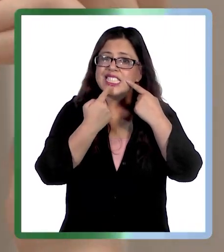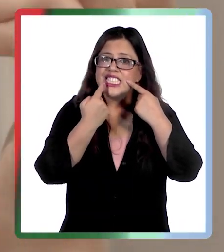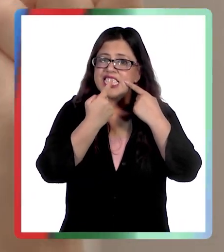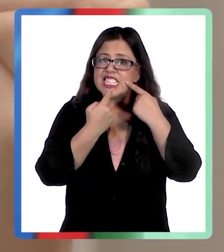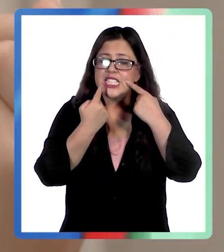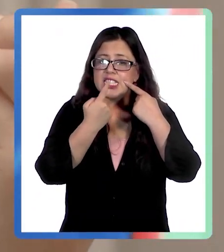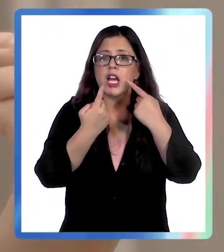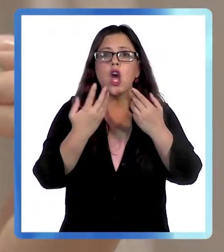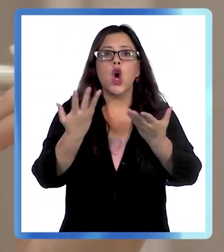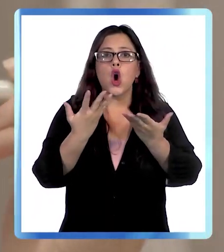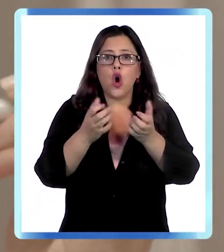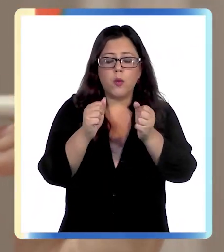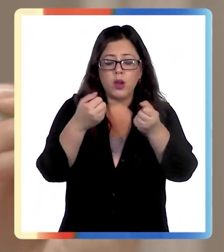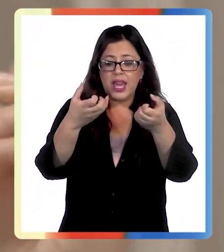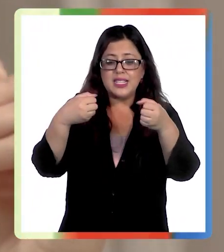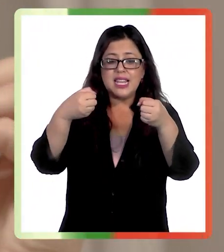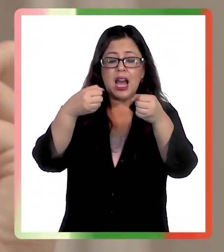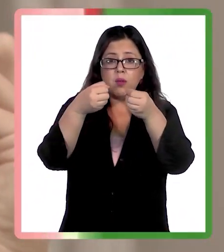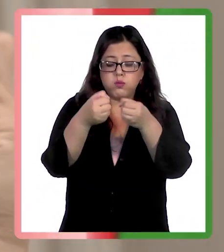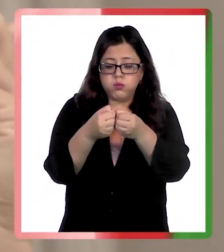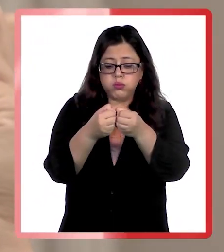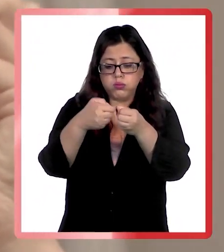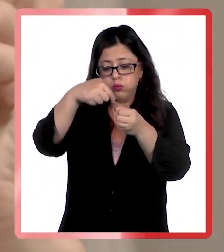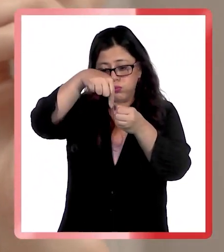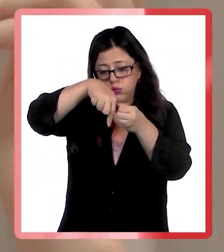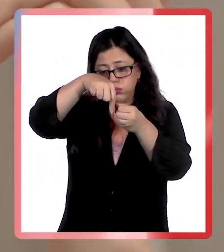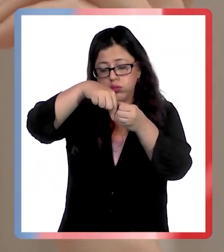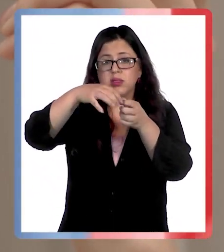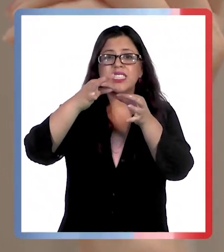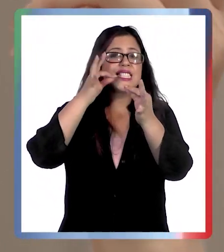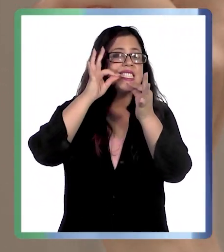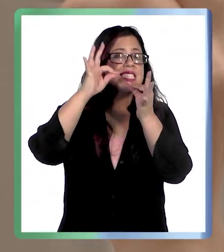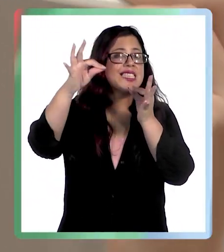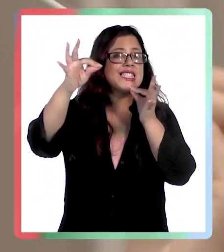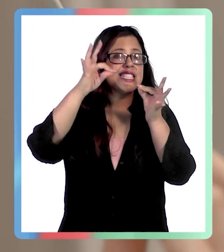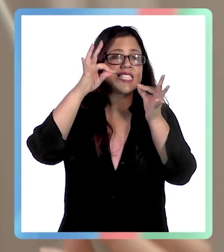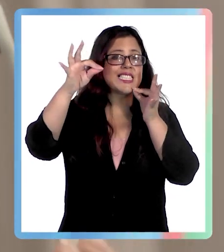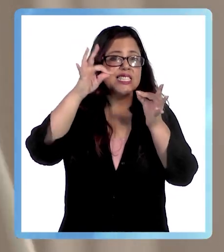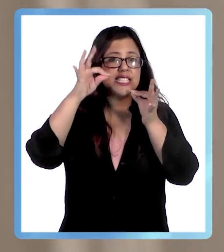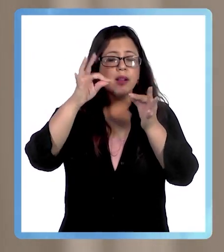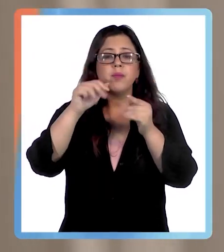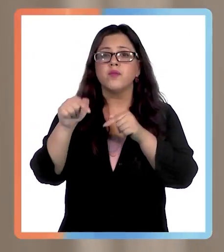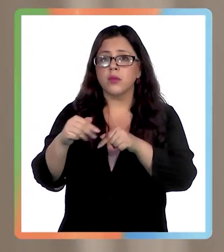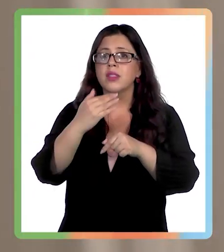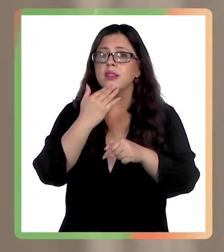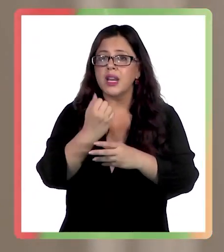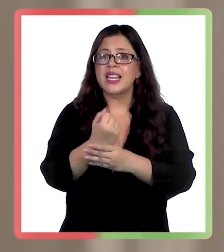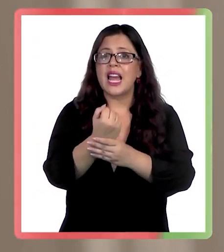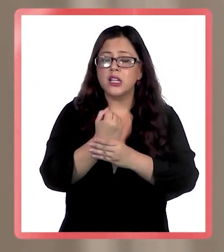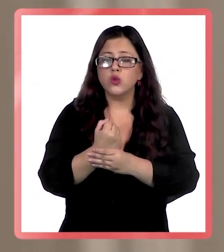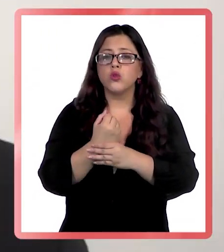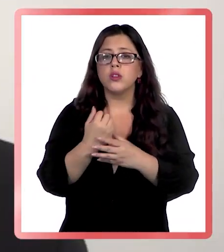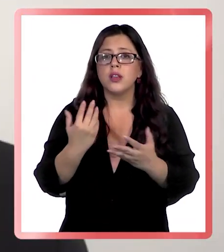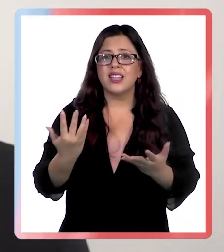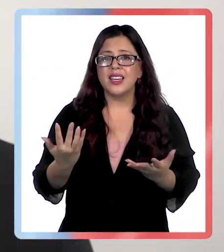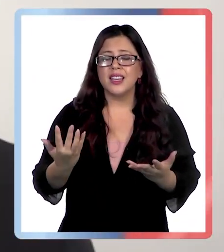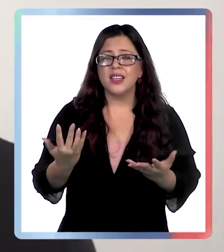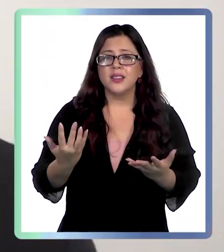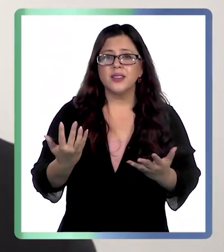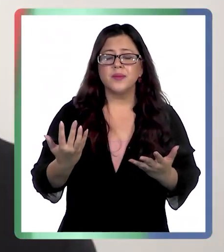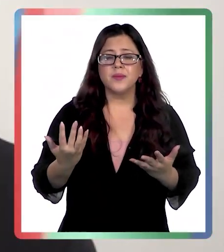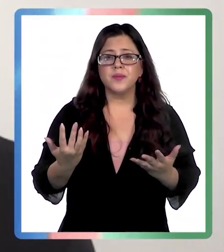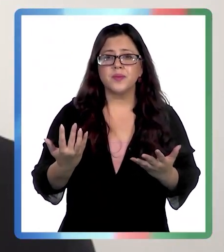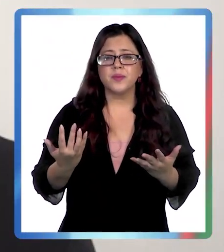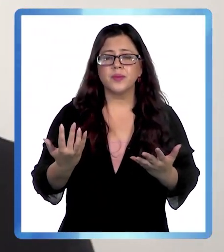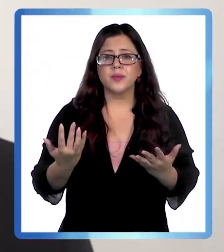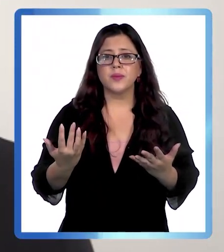entre medio los dientes como seda dental estos cepillos interproximal y también lo que nos ayuda